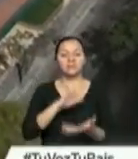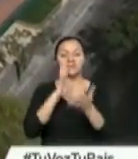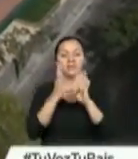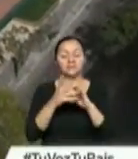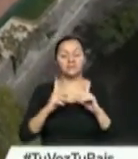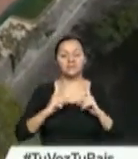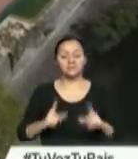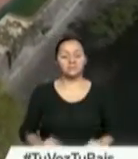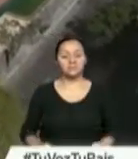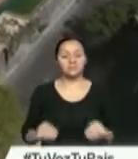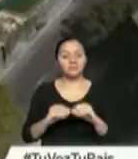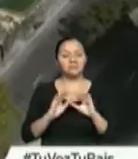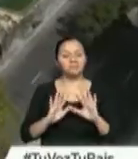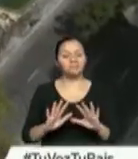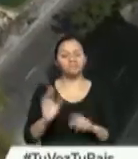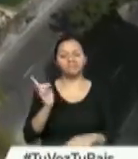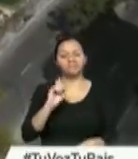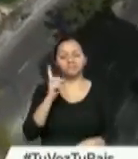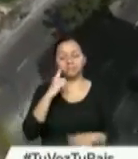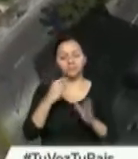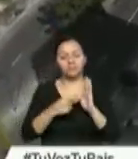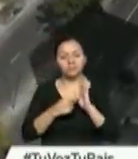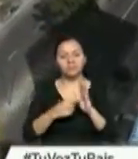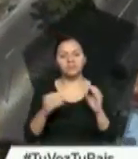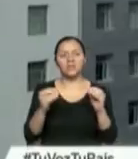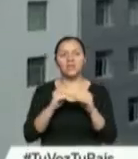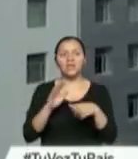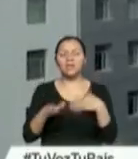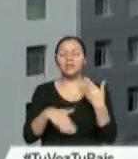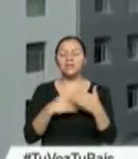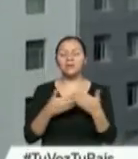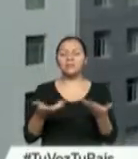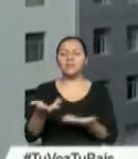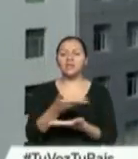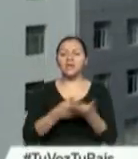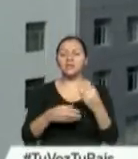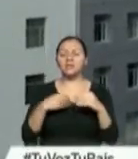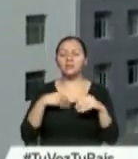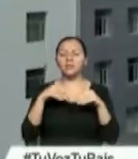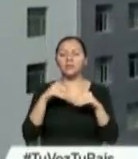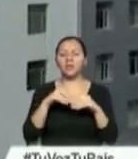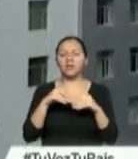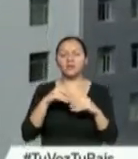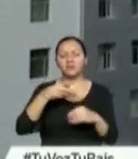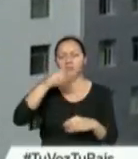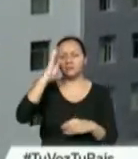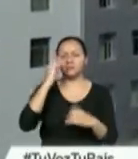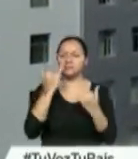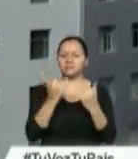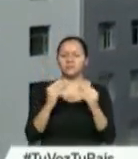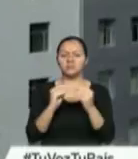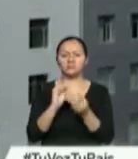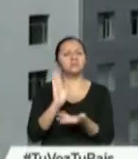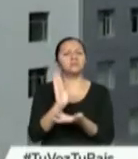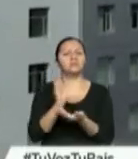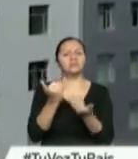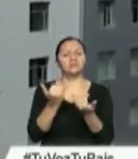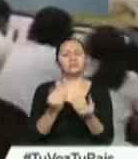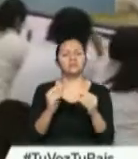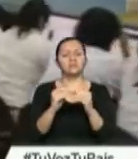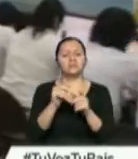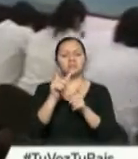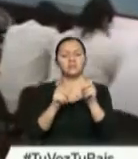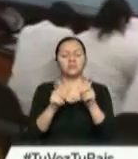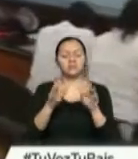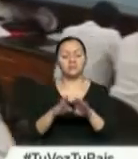no se detiene. Muestra de ello es el Centro Médico de Especialidades La Mariscal del IES, que abrió sus puertas a la ciudadanía.